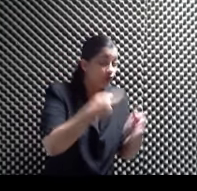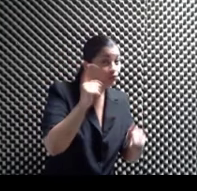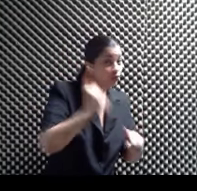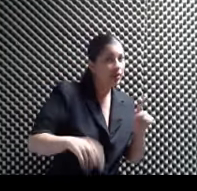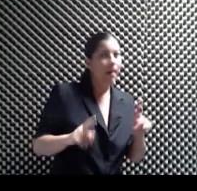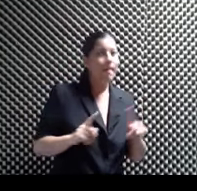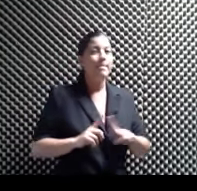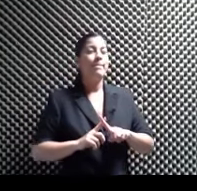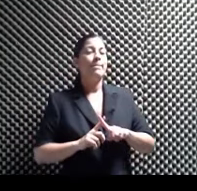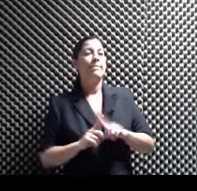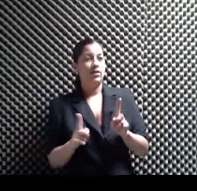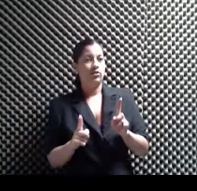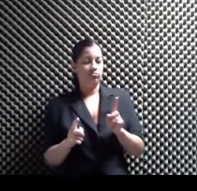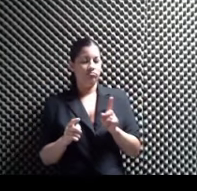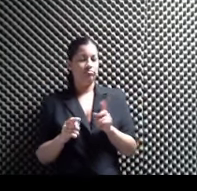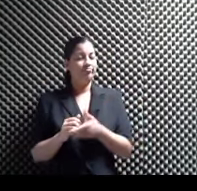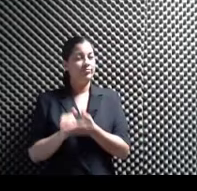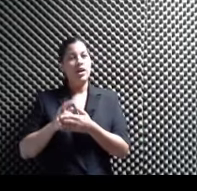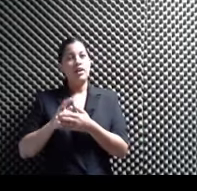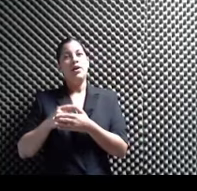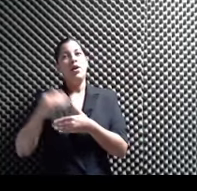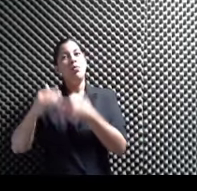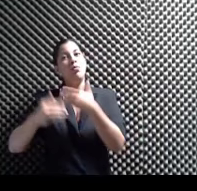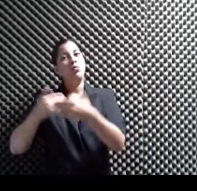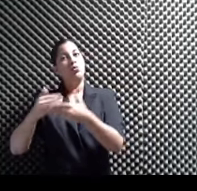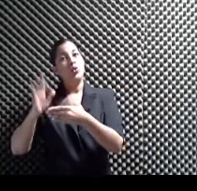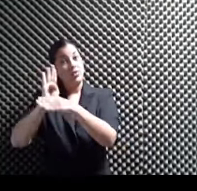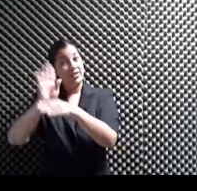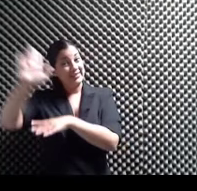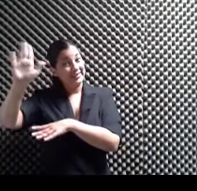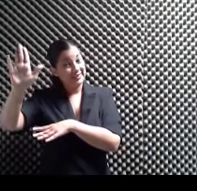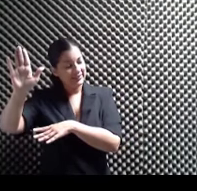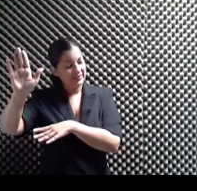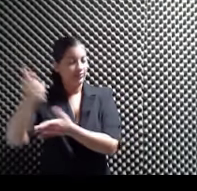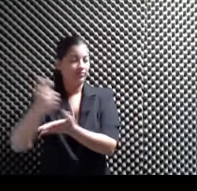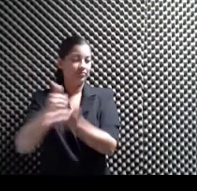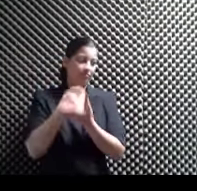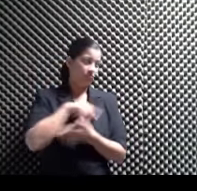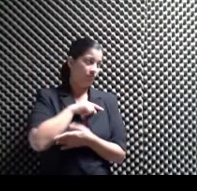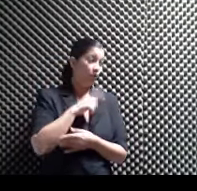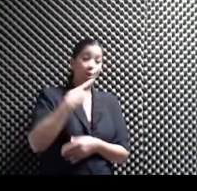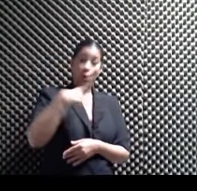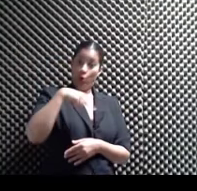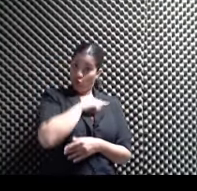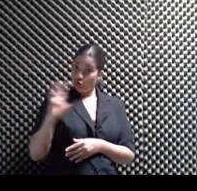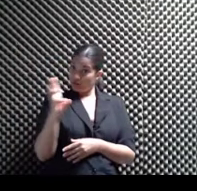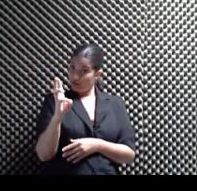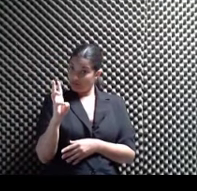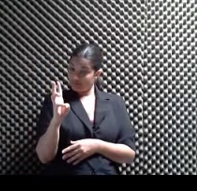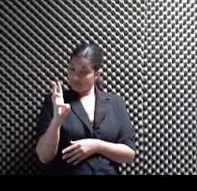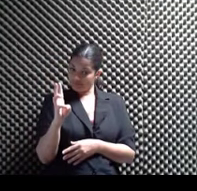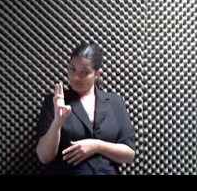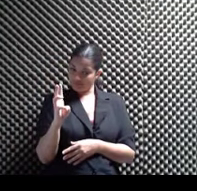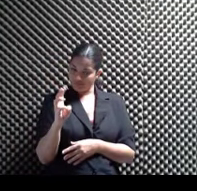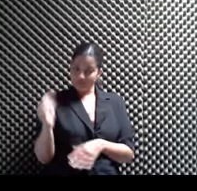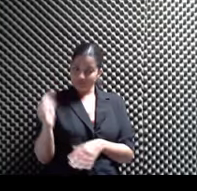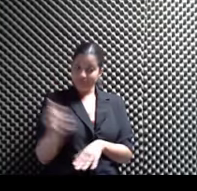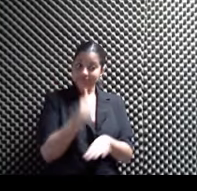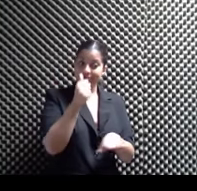Su compañía Se produce con la compañía De Jimmy Navarro Así que ese junta Y nosotros seis Es lo que da pie A que